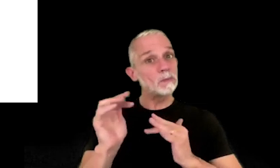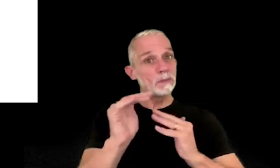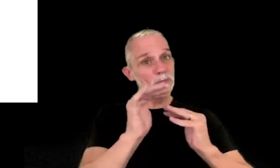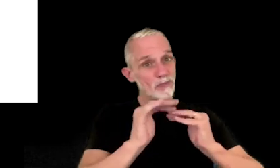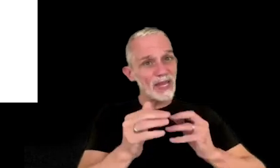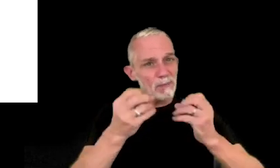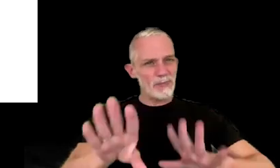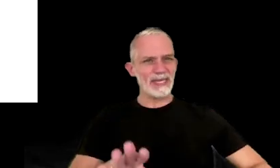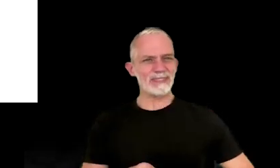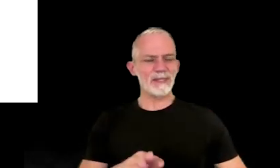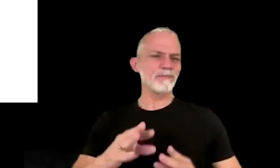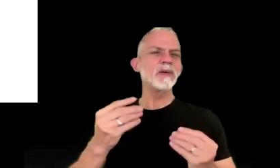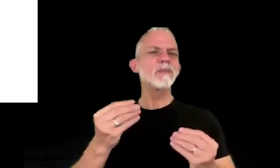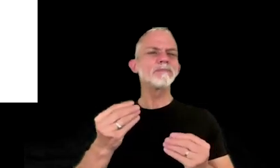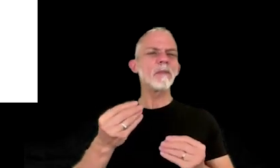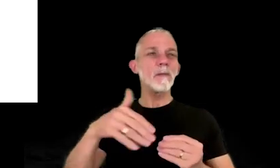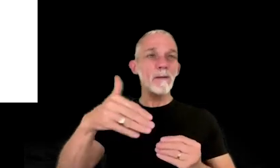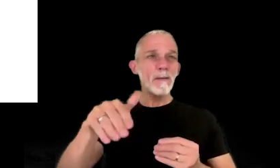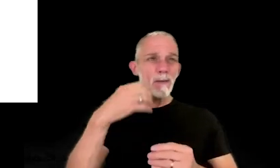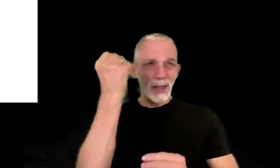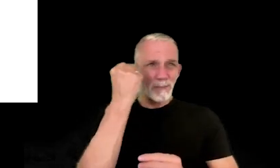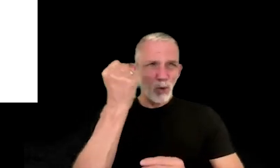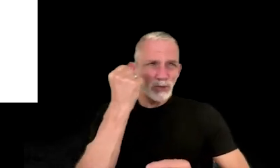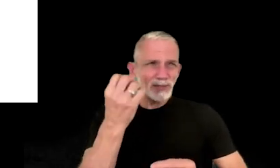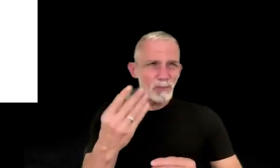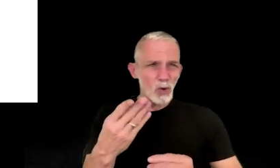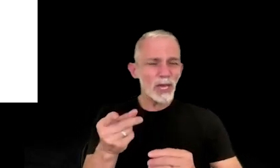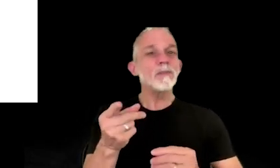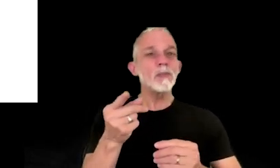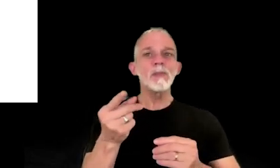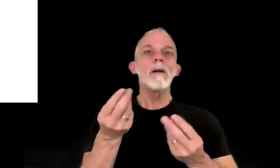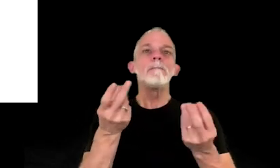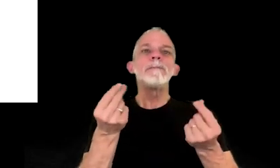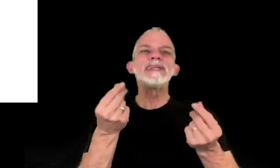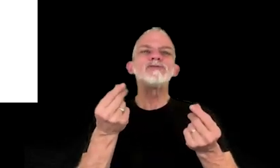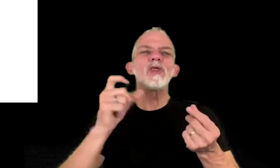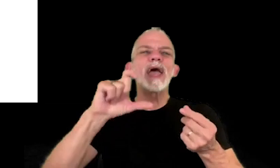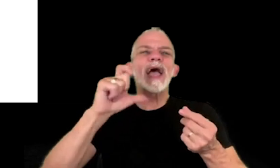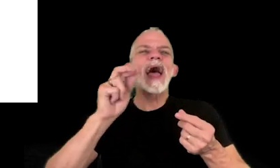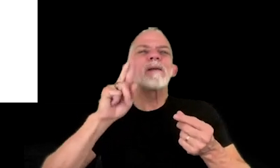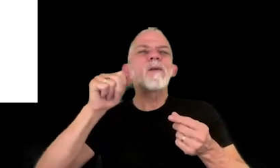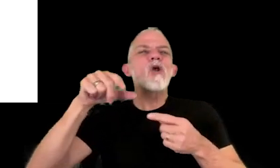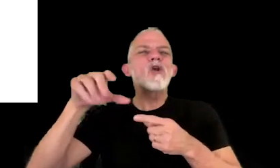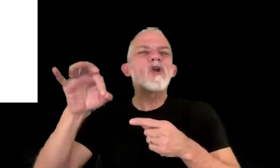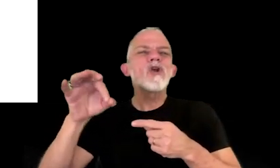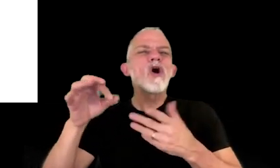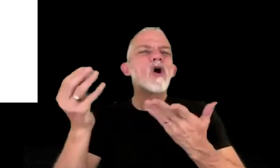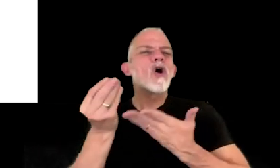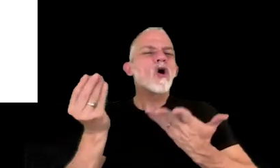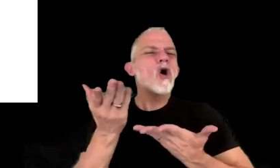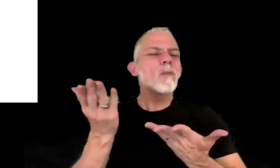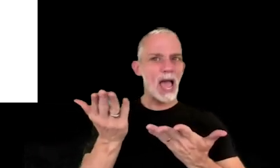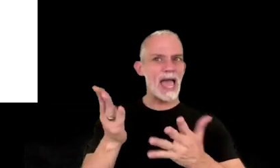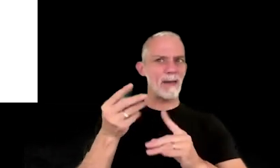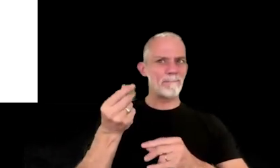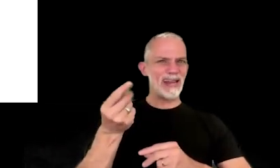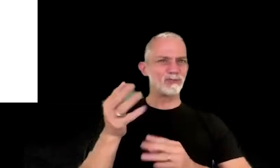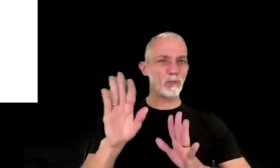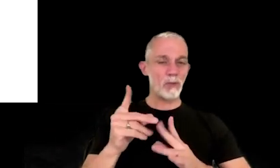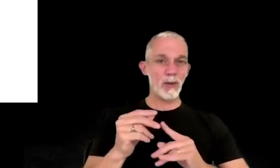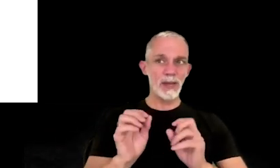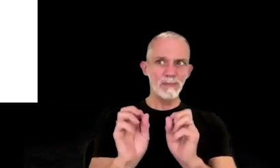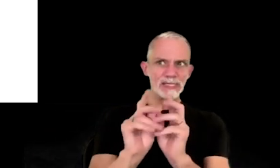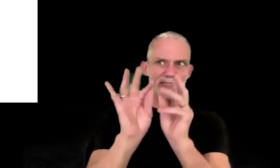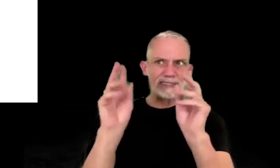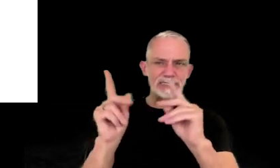importancia que tiene, que va a ser un instrumento para fijar el precio de carbono. ¿Cuál es el precio de carbono? Por el cual, obviamente, va a ser